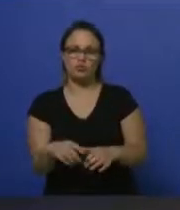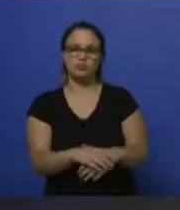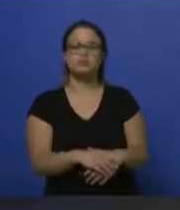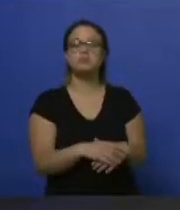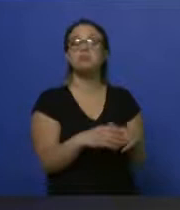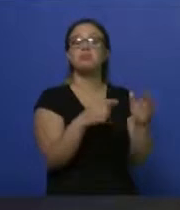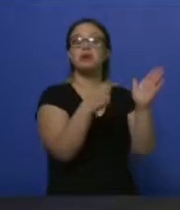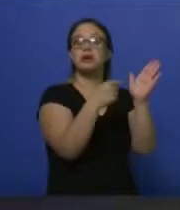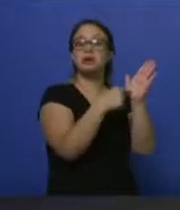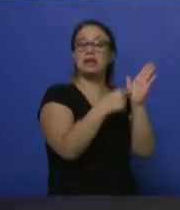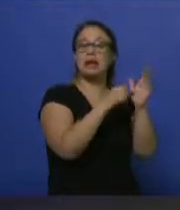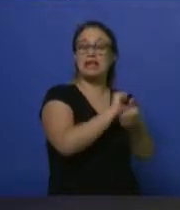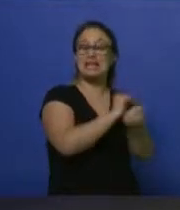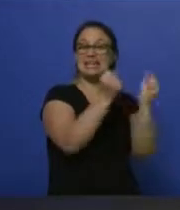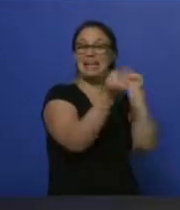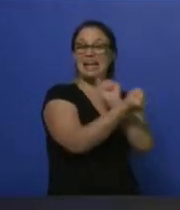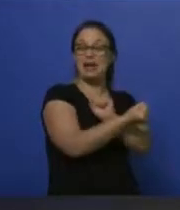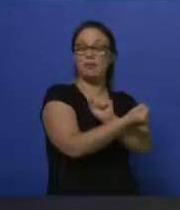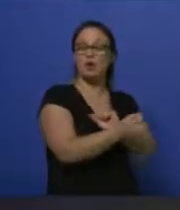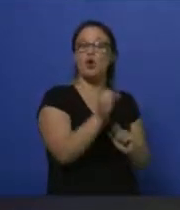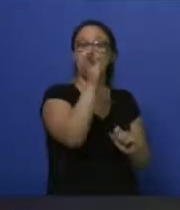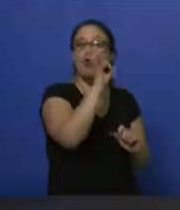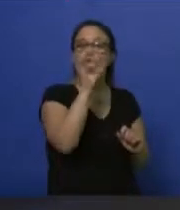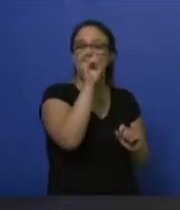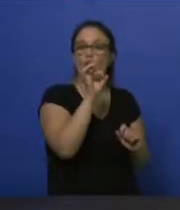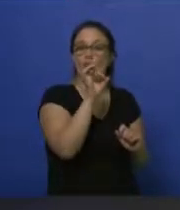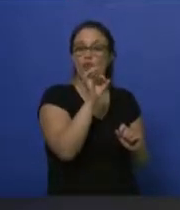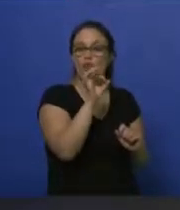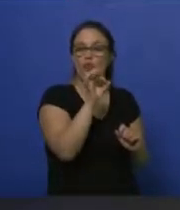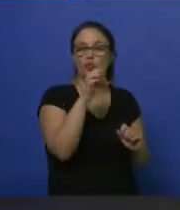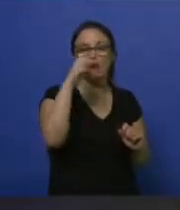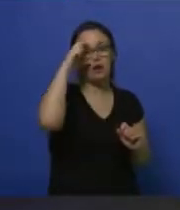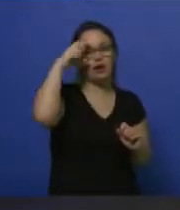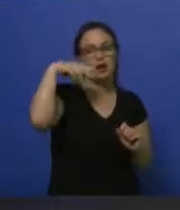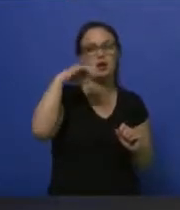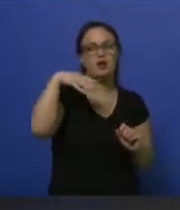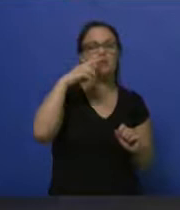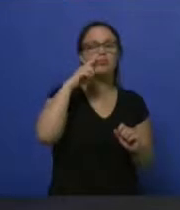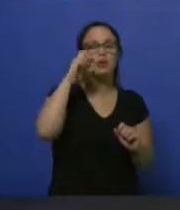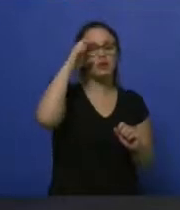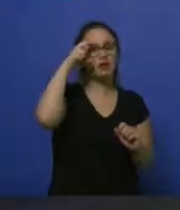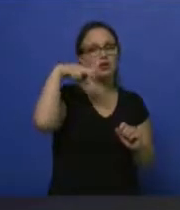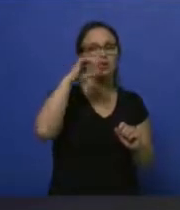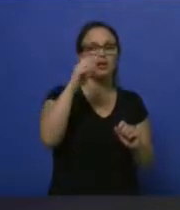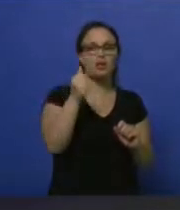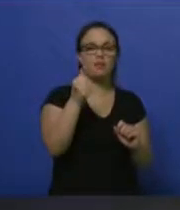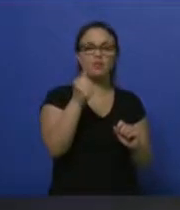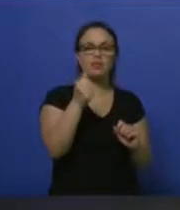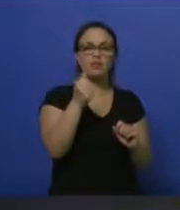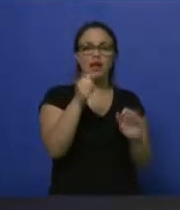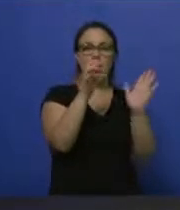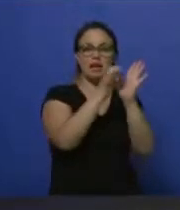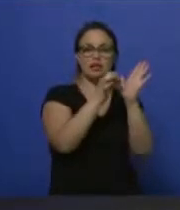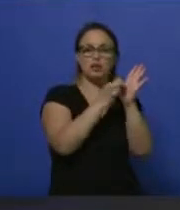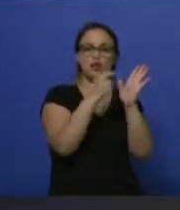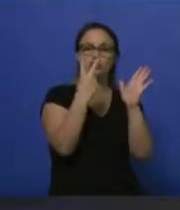o reformar la Carta Orgánica o hacer una enmienda que se llama, que lo prevé la Carta Orgánica, que son mínimamente dos artículos. Pero en